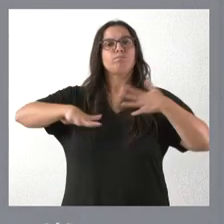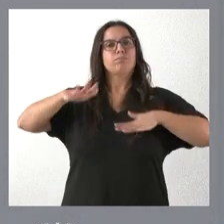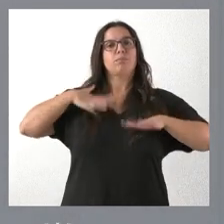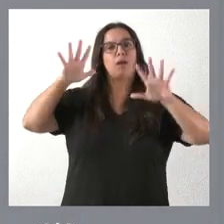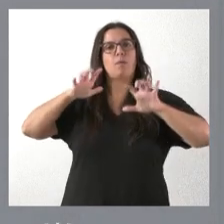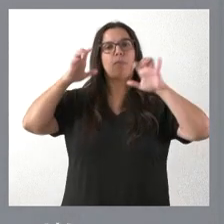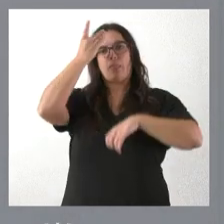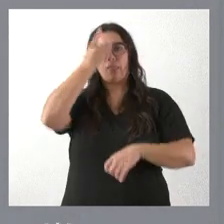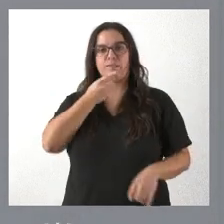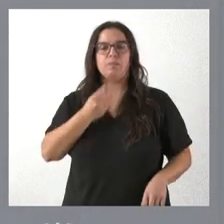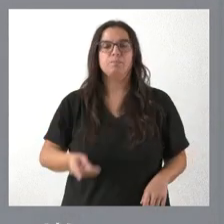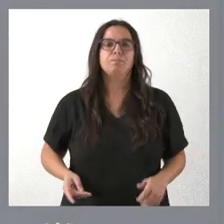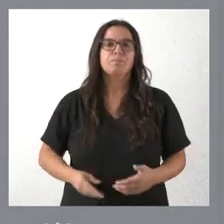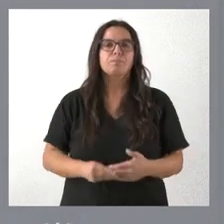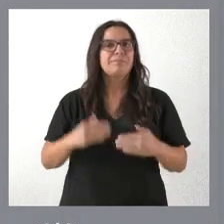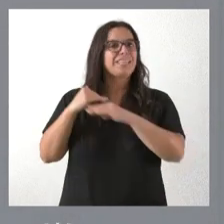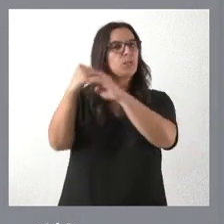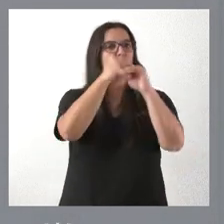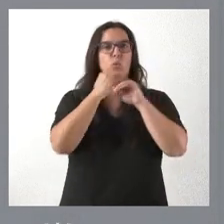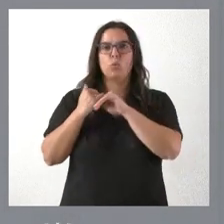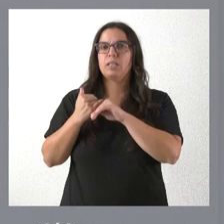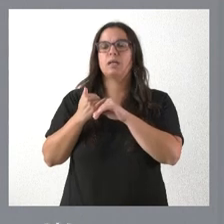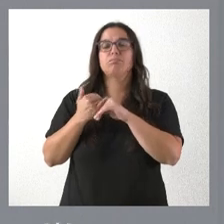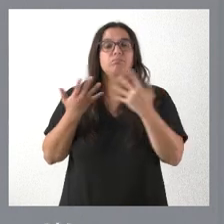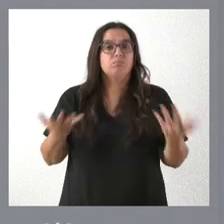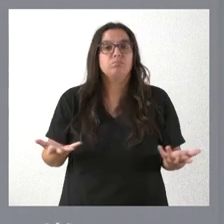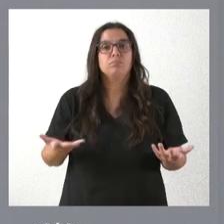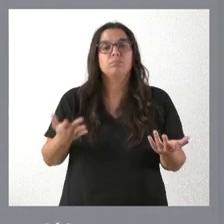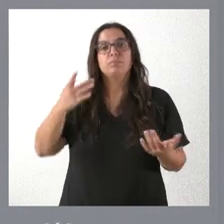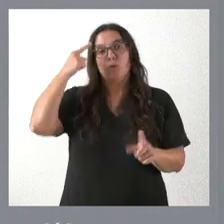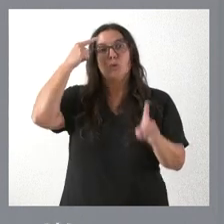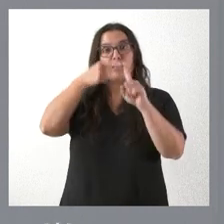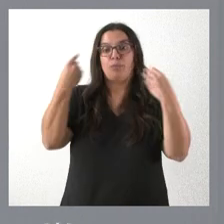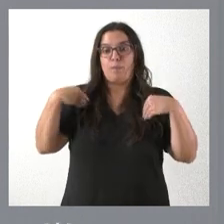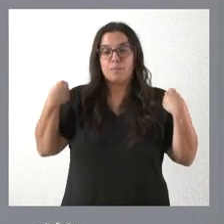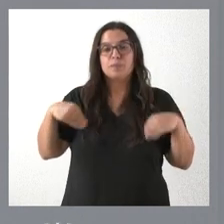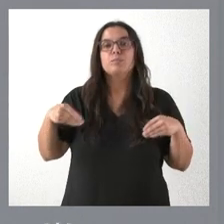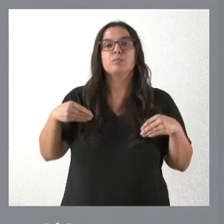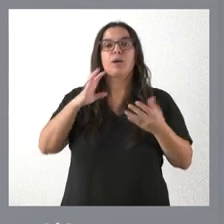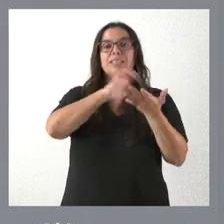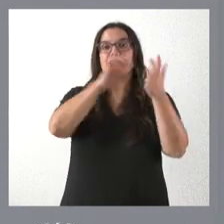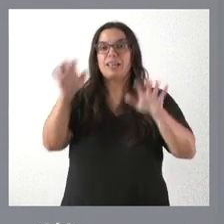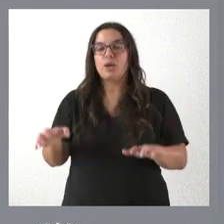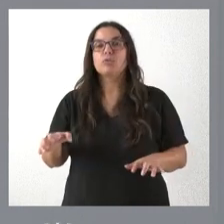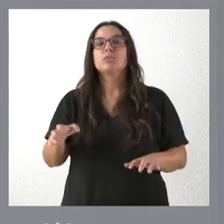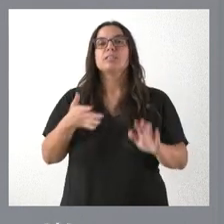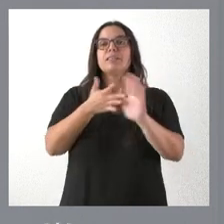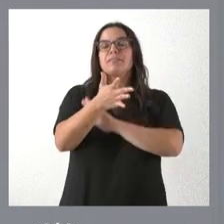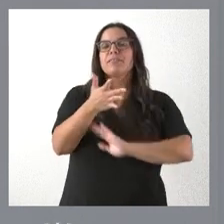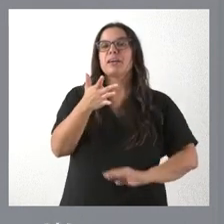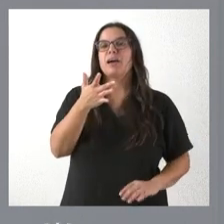digitales en condiciones de igualdad por tanto en la idea de que Castilla y león no solamente es el lugar